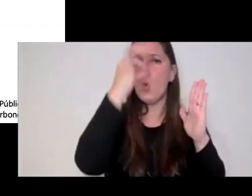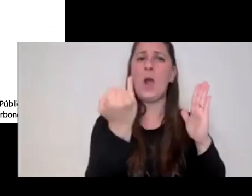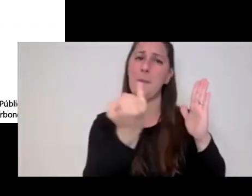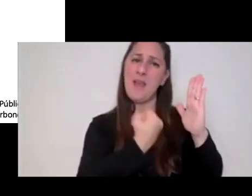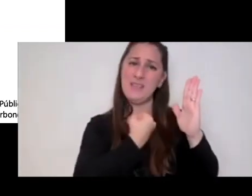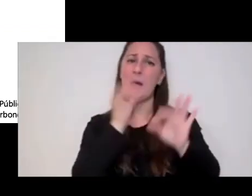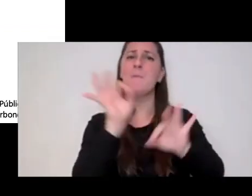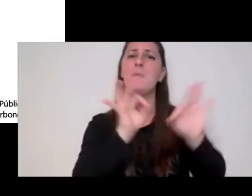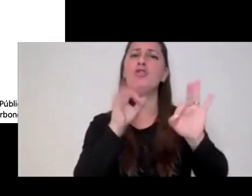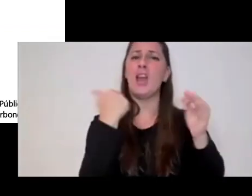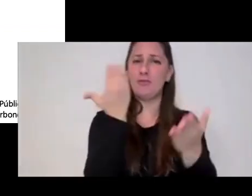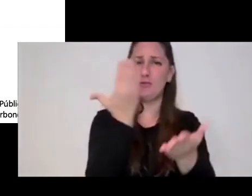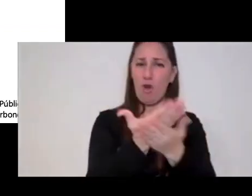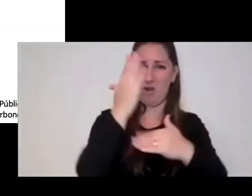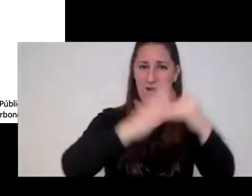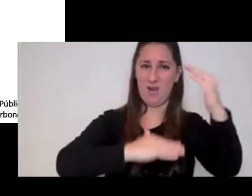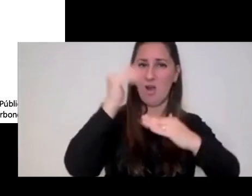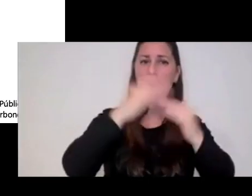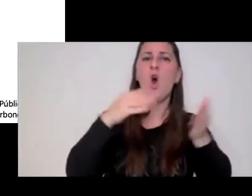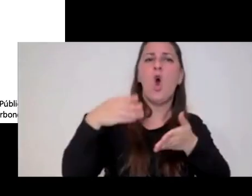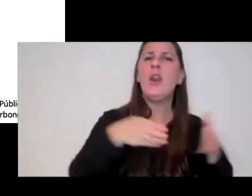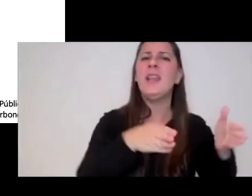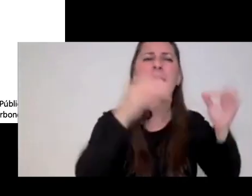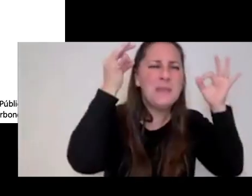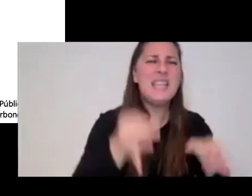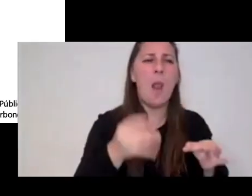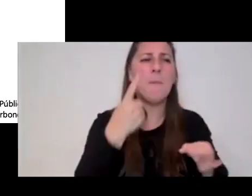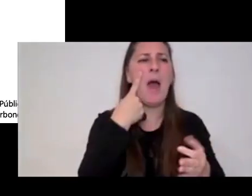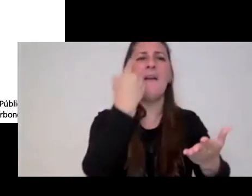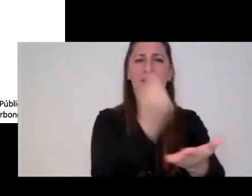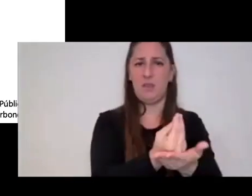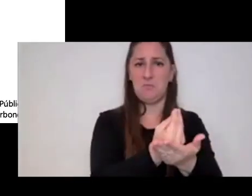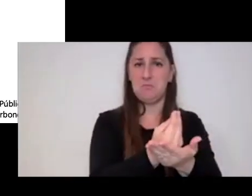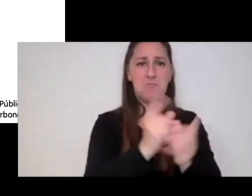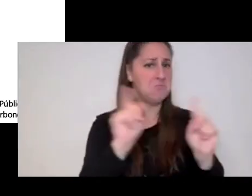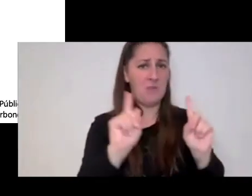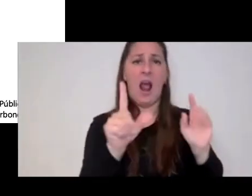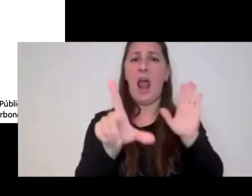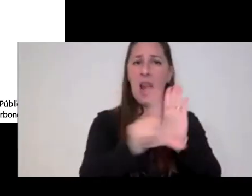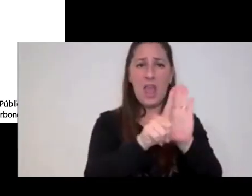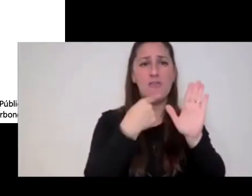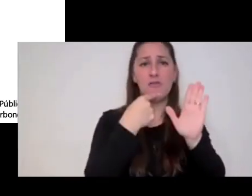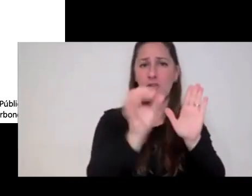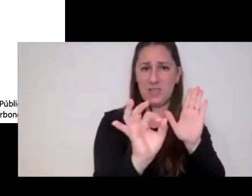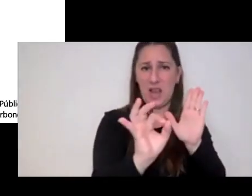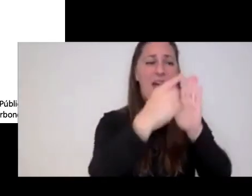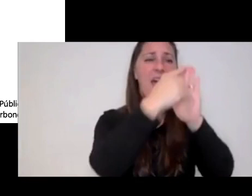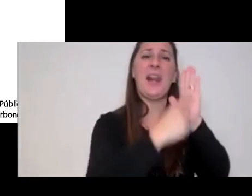tiene que ser orientado a la vivienda. Esto no lo ha aclarado ni la ley ni la reglamentación